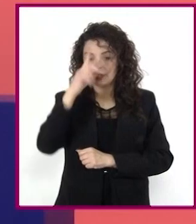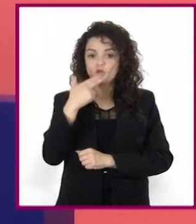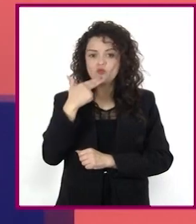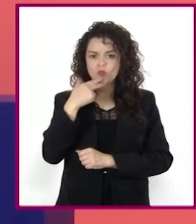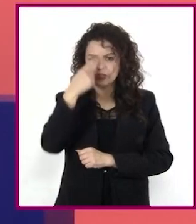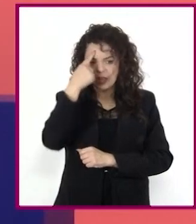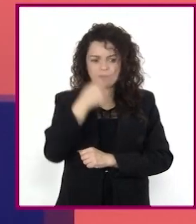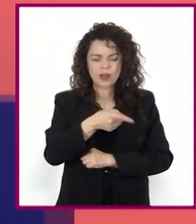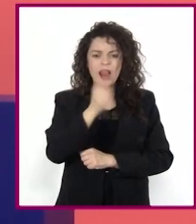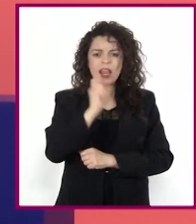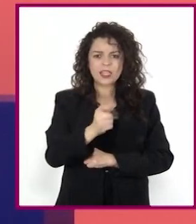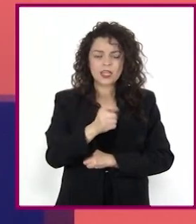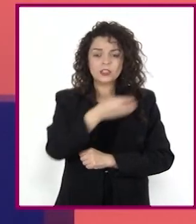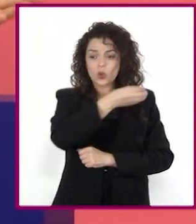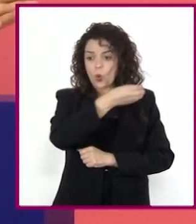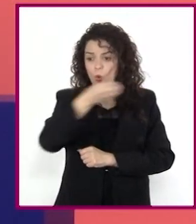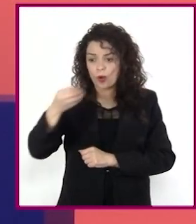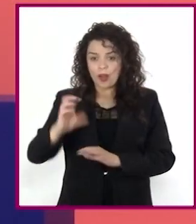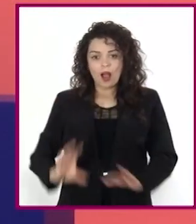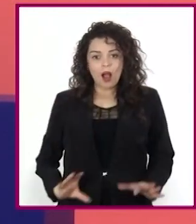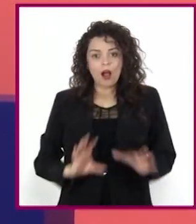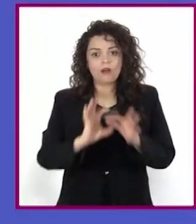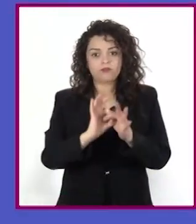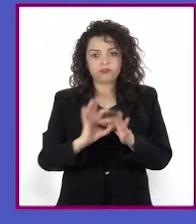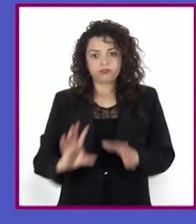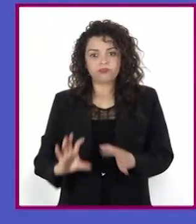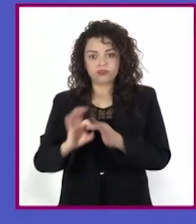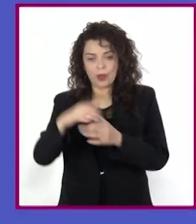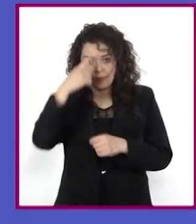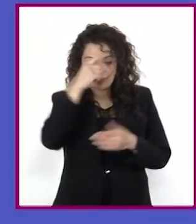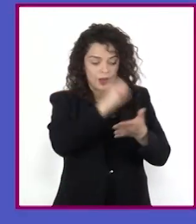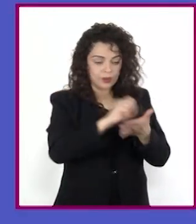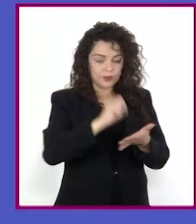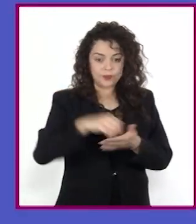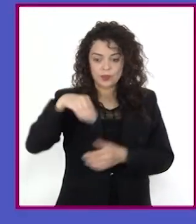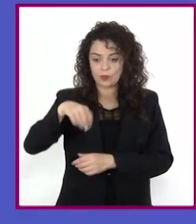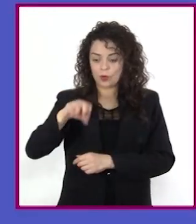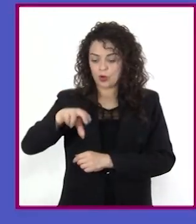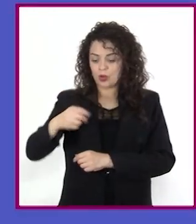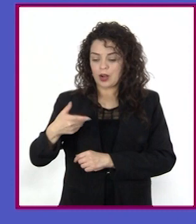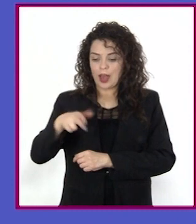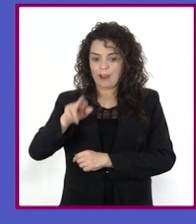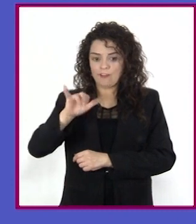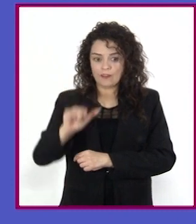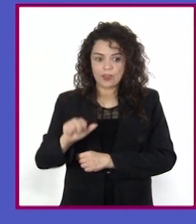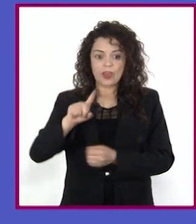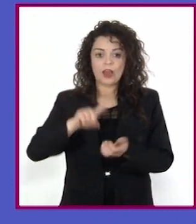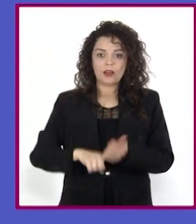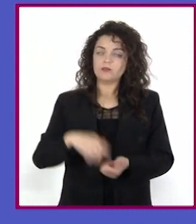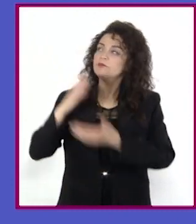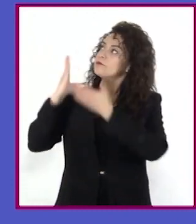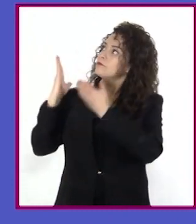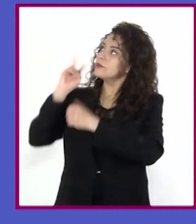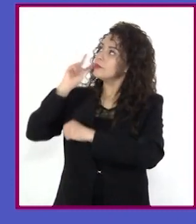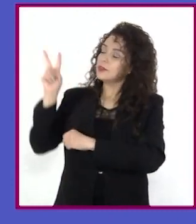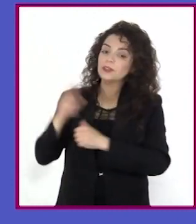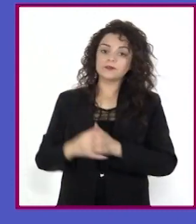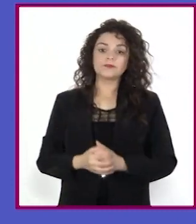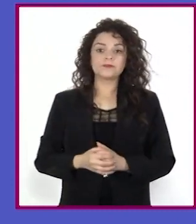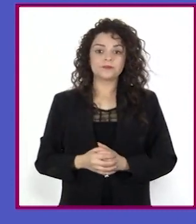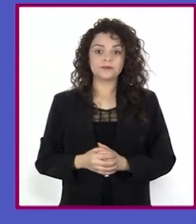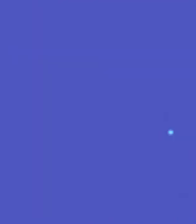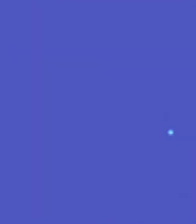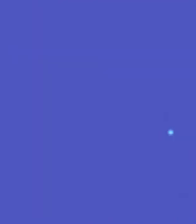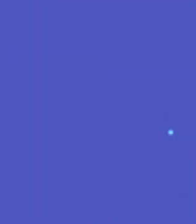poder unir dentro de un enunciado los subtemas de la monografía. Elementos que posibilitan la coherencia en un texto.